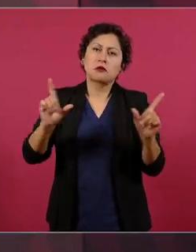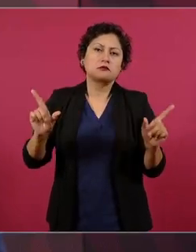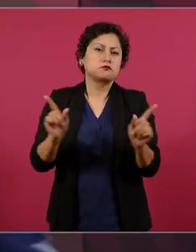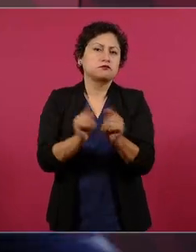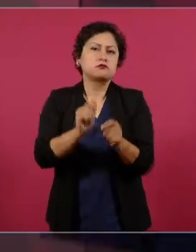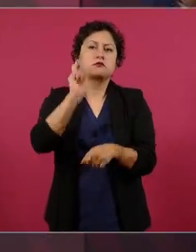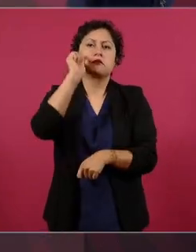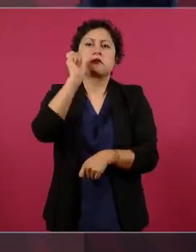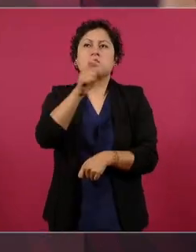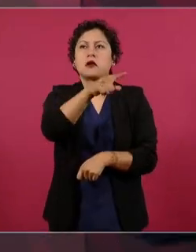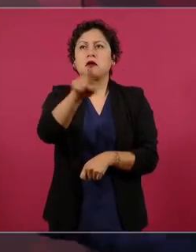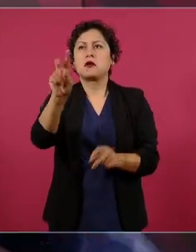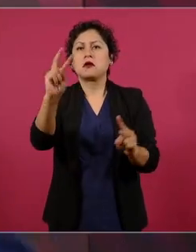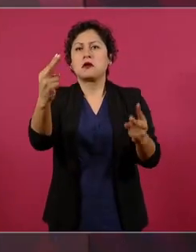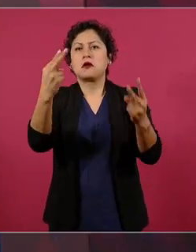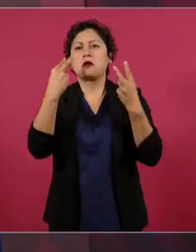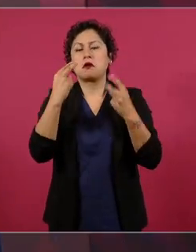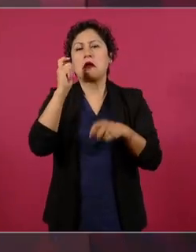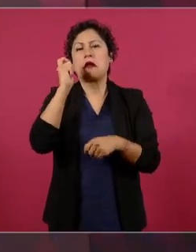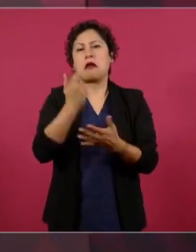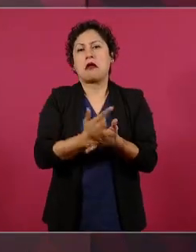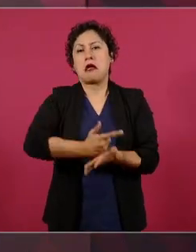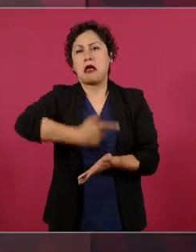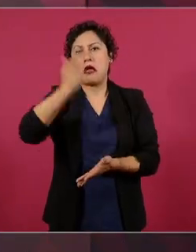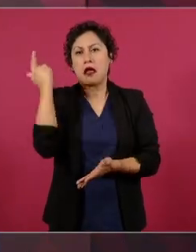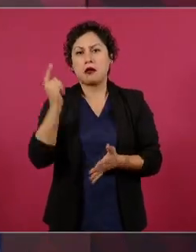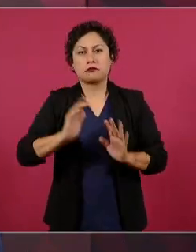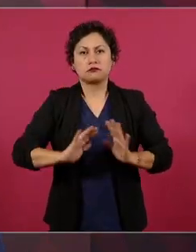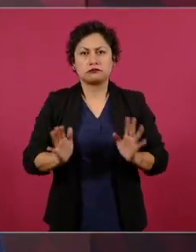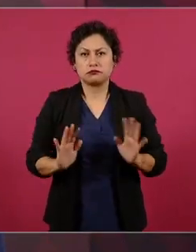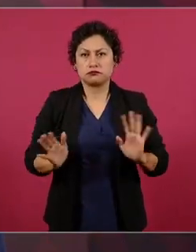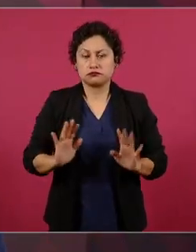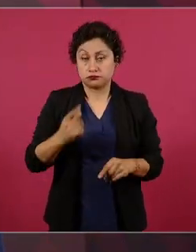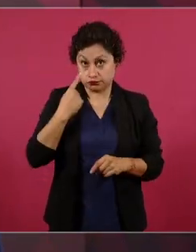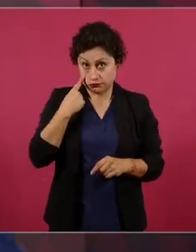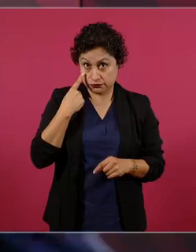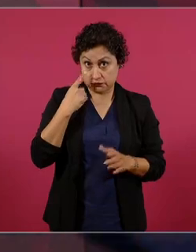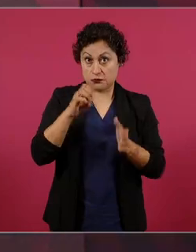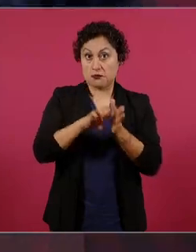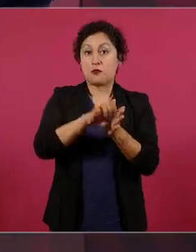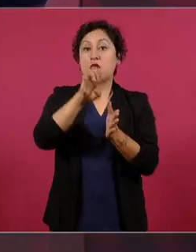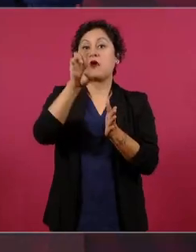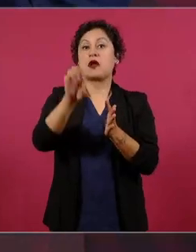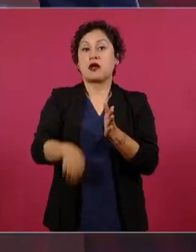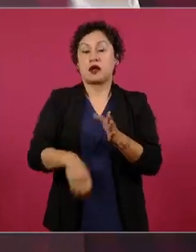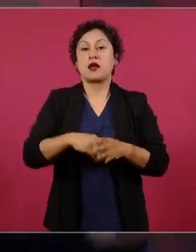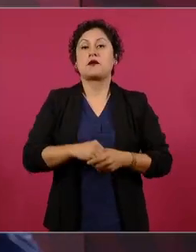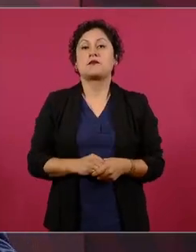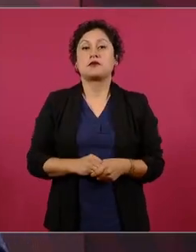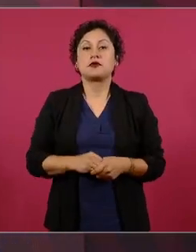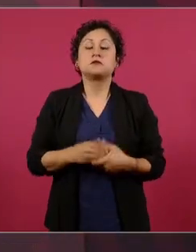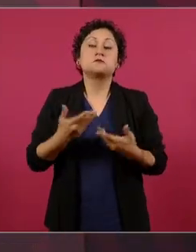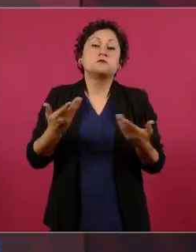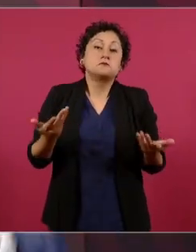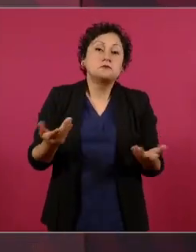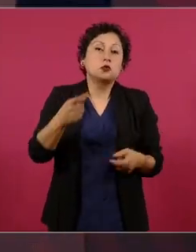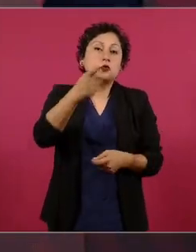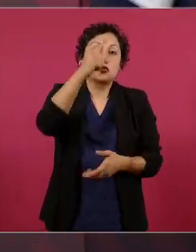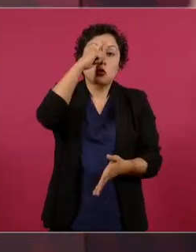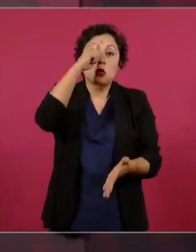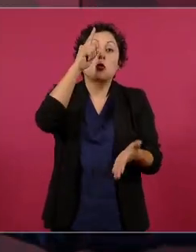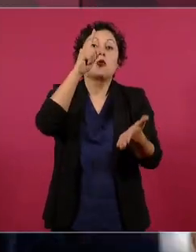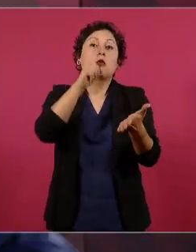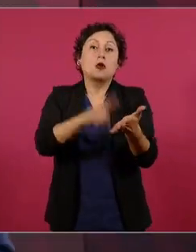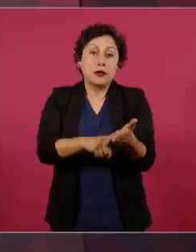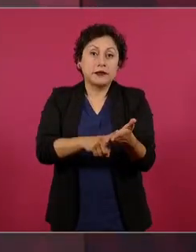si se tratara de eso, no le estaríamos cobrando impuestos a los que antes no pagaban, nada más para que no